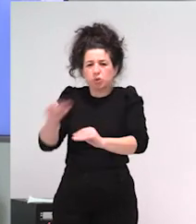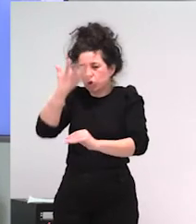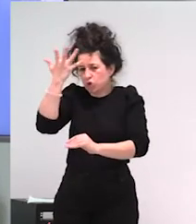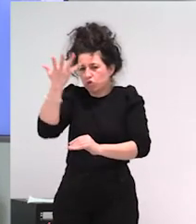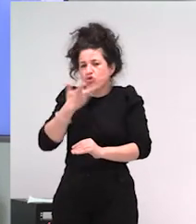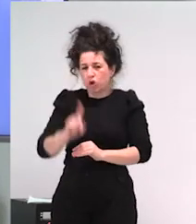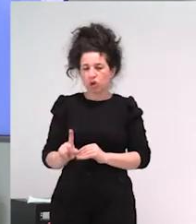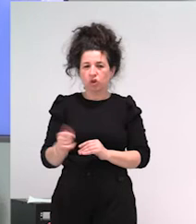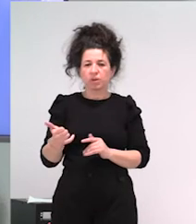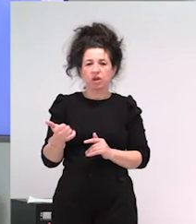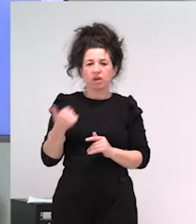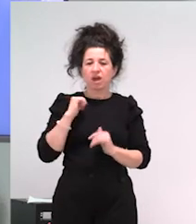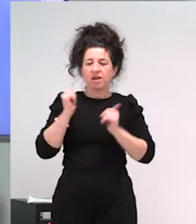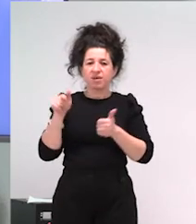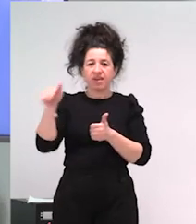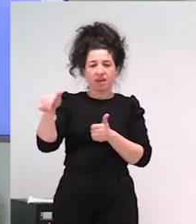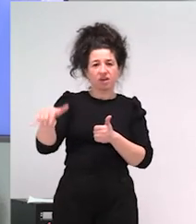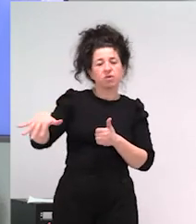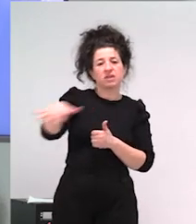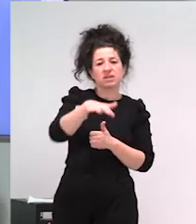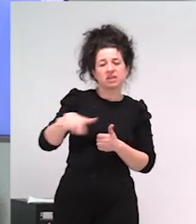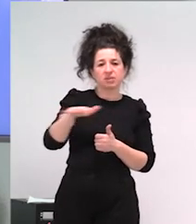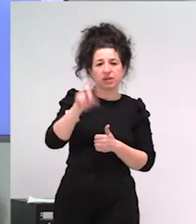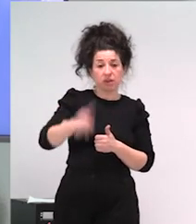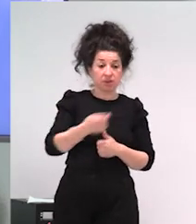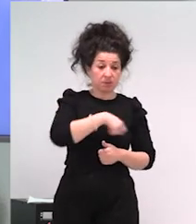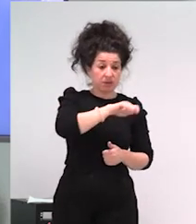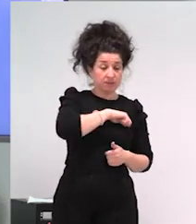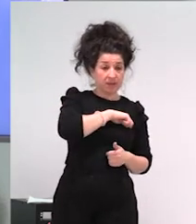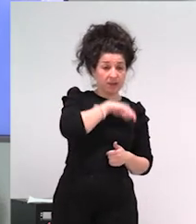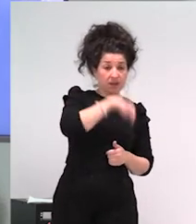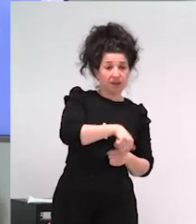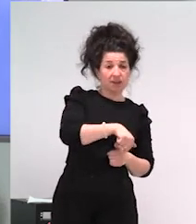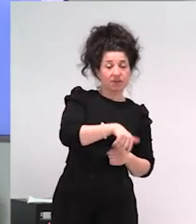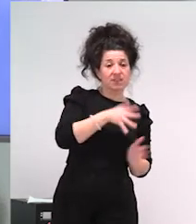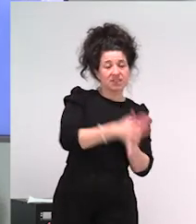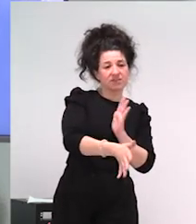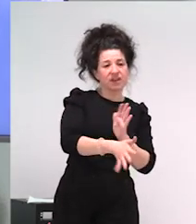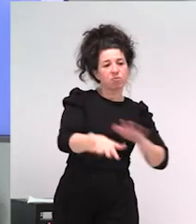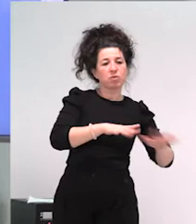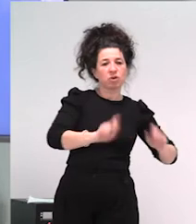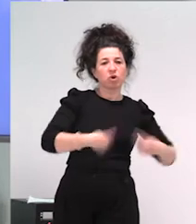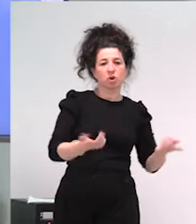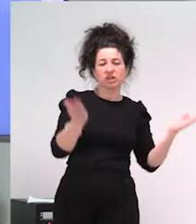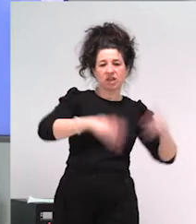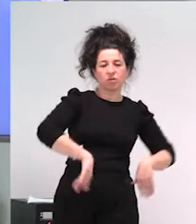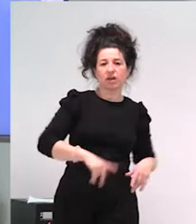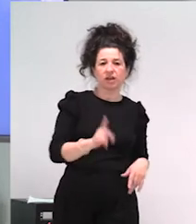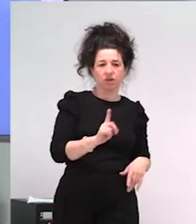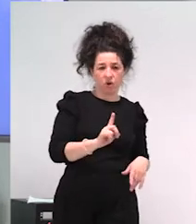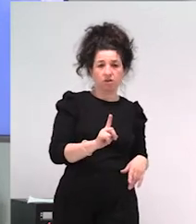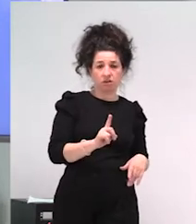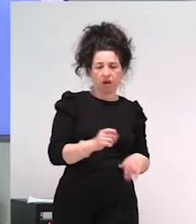creo que, que se da también en un espacio de que en el Estado español no es que no existiera un movimiento ecologista, sino que ya llevaba